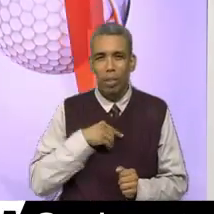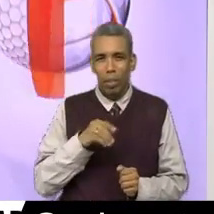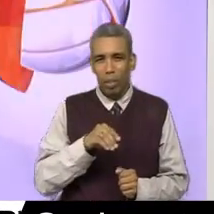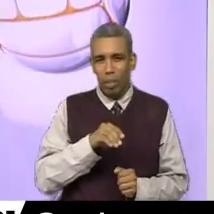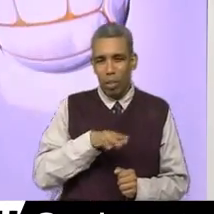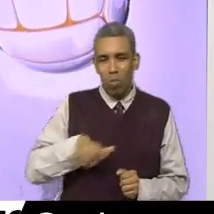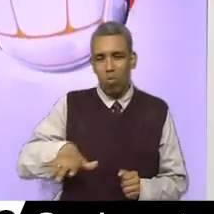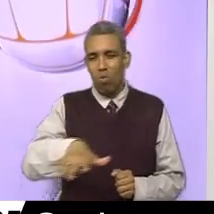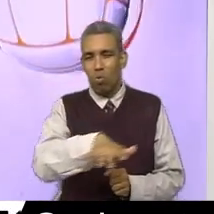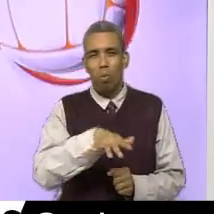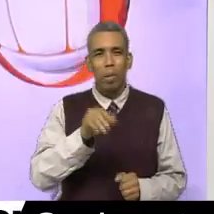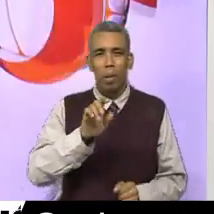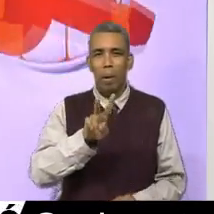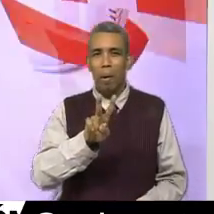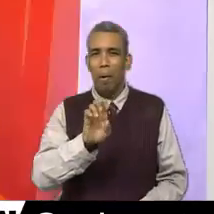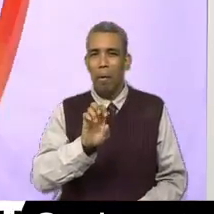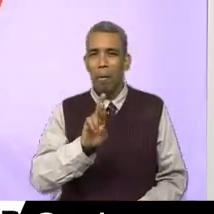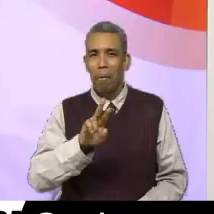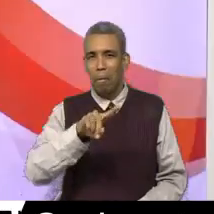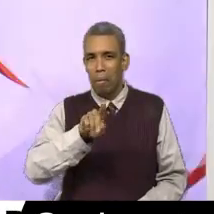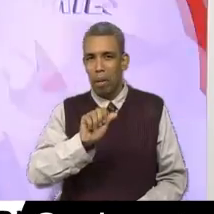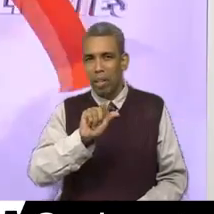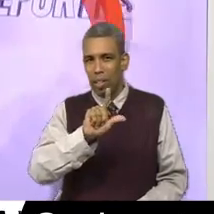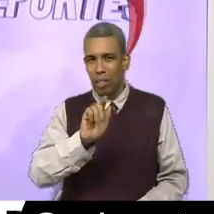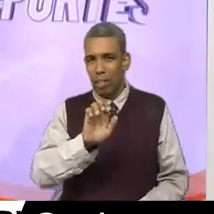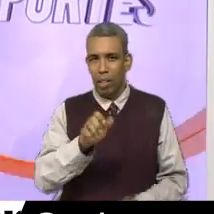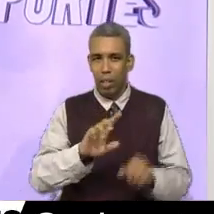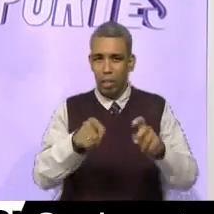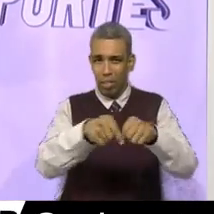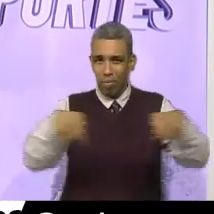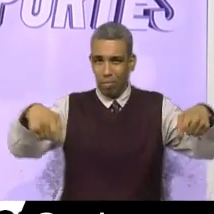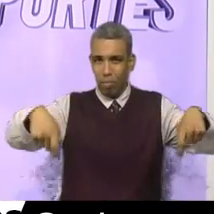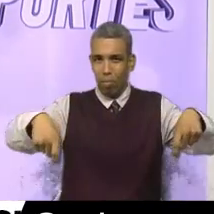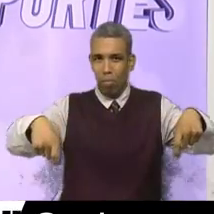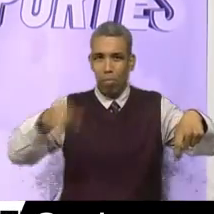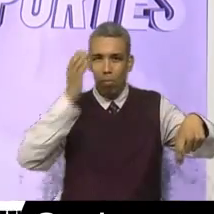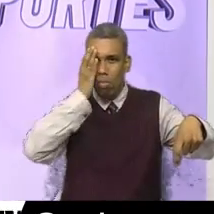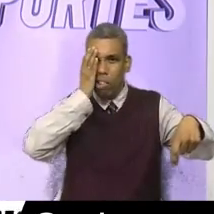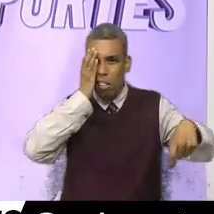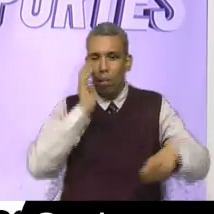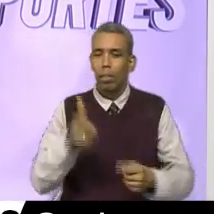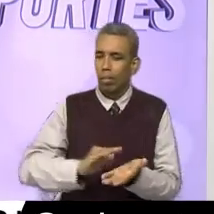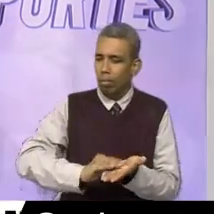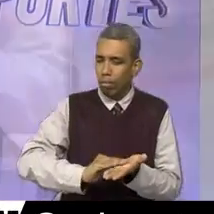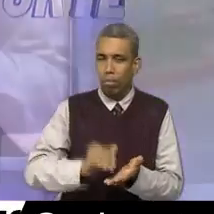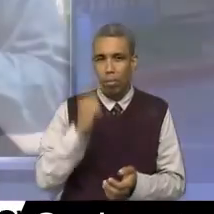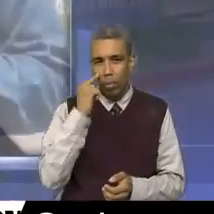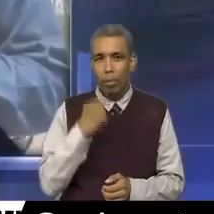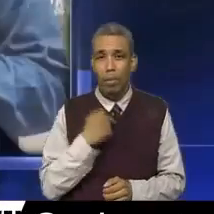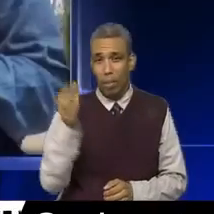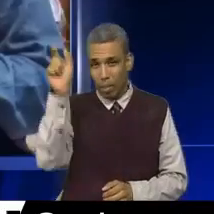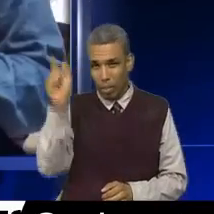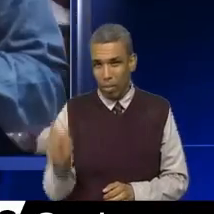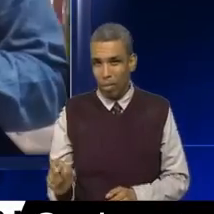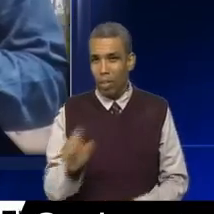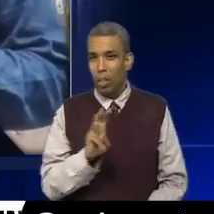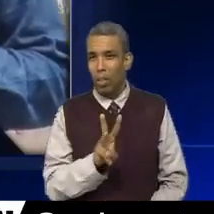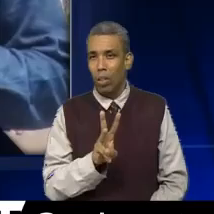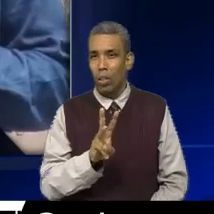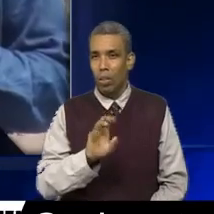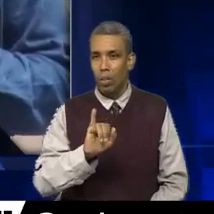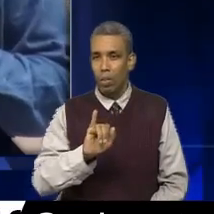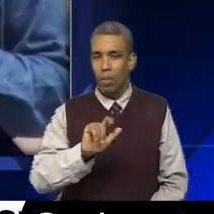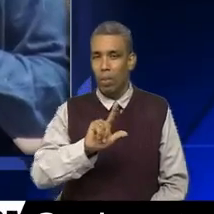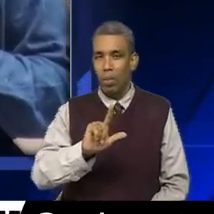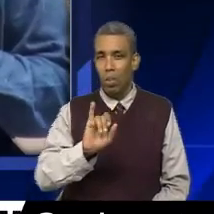y adecuación de la polideportiva de este sector. En directo saludamos a esta hora a William Jiménez, él es el presidente de la Junta de